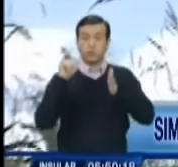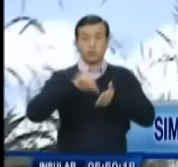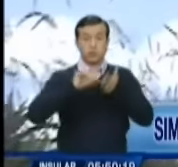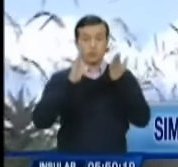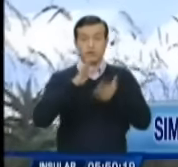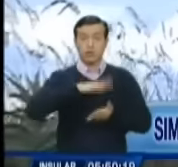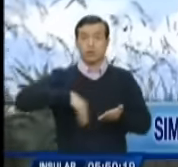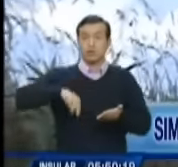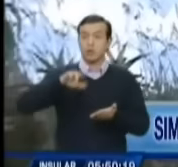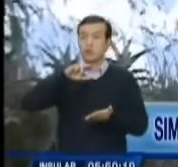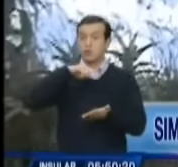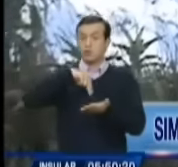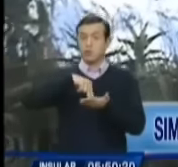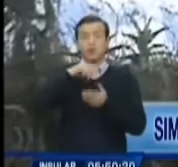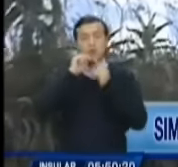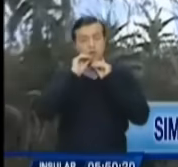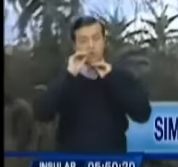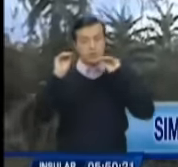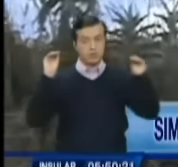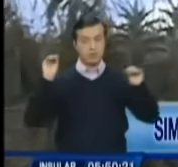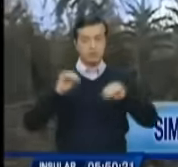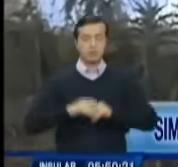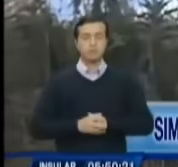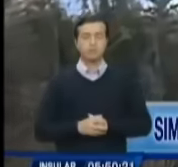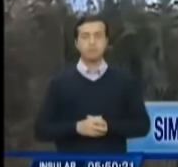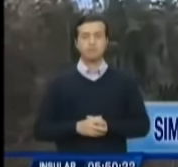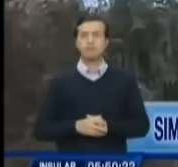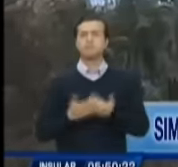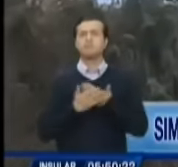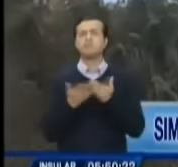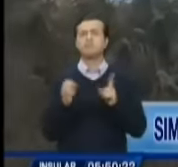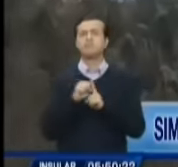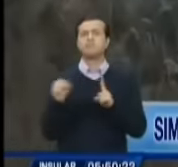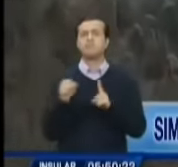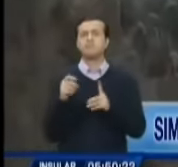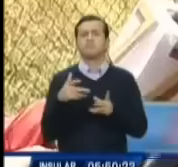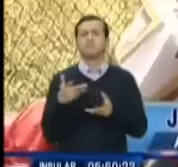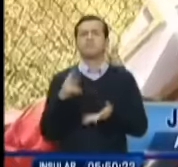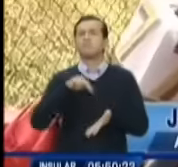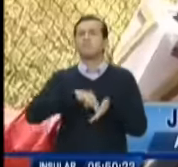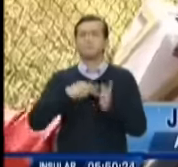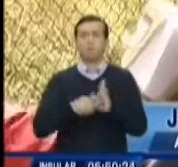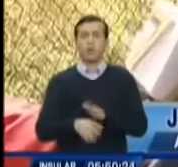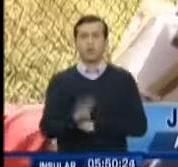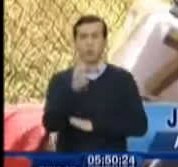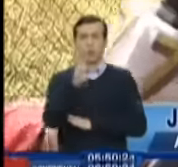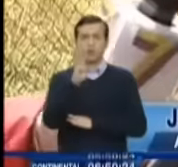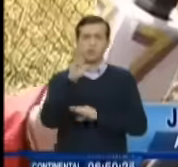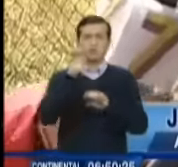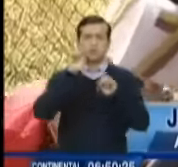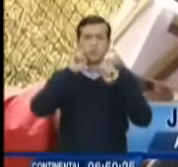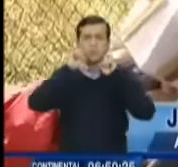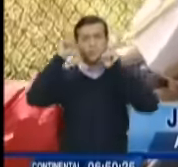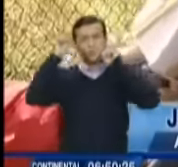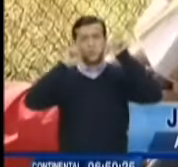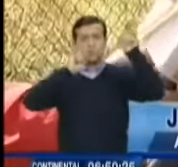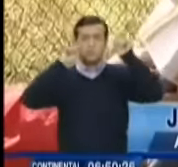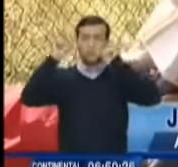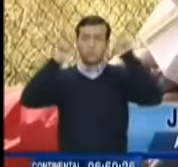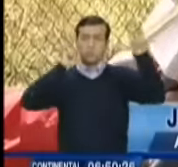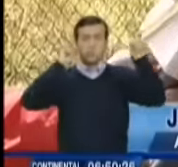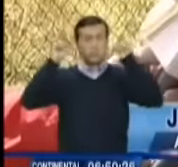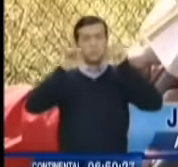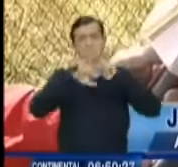de Mejía dar la orden de evacuación. El sistema netamente consta de 4 bocinas que es